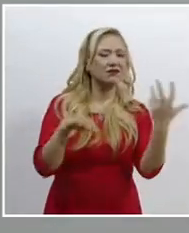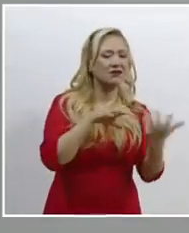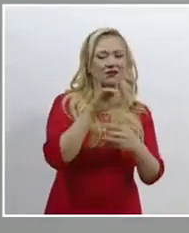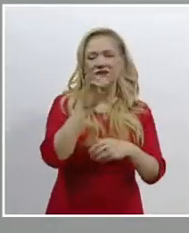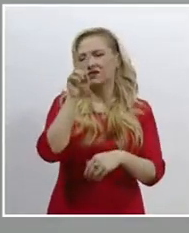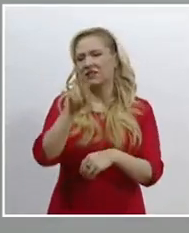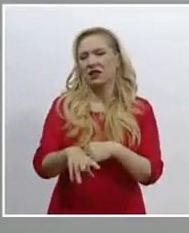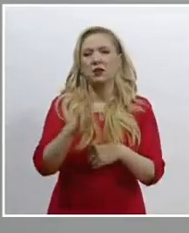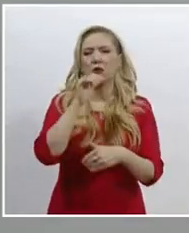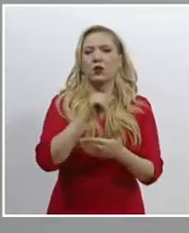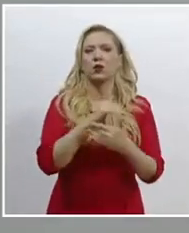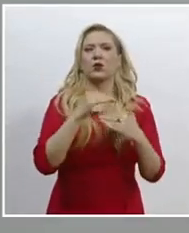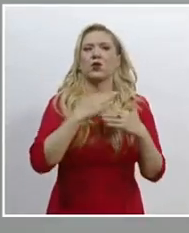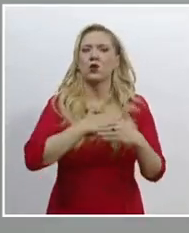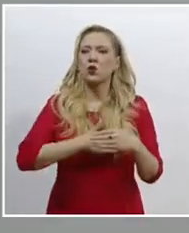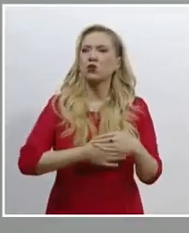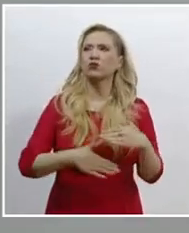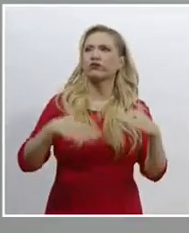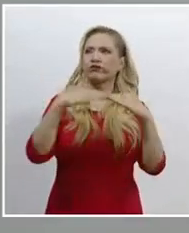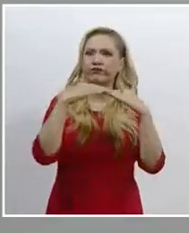la democracia.